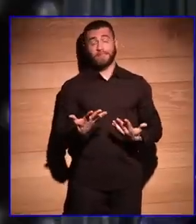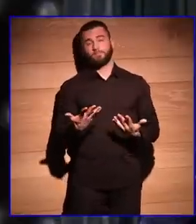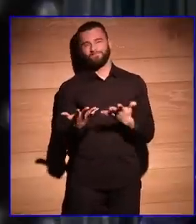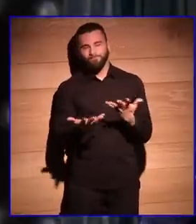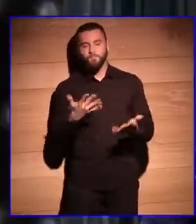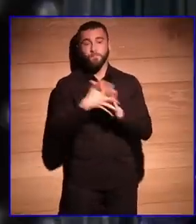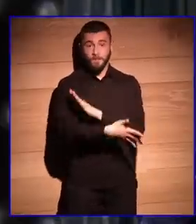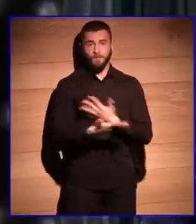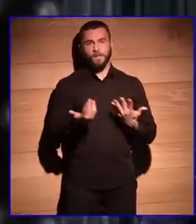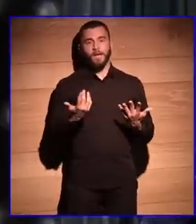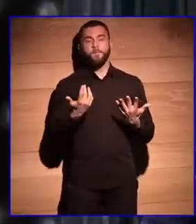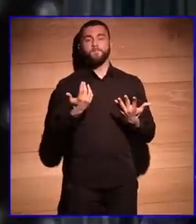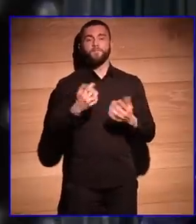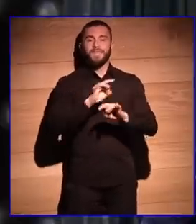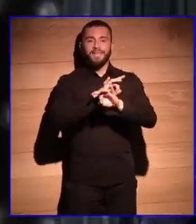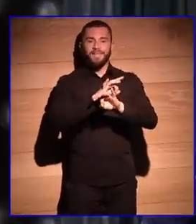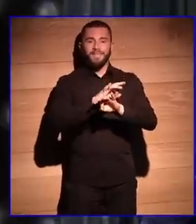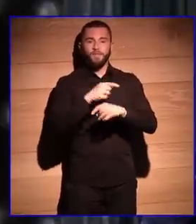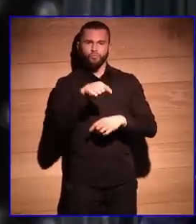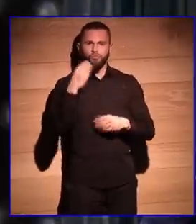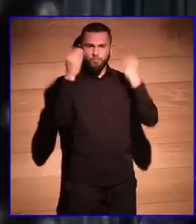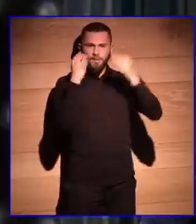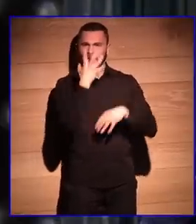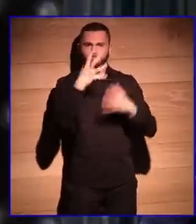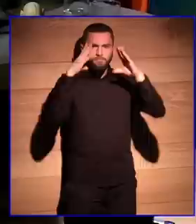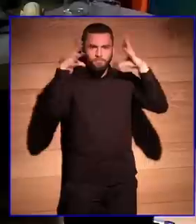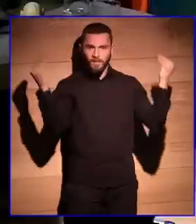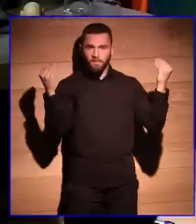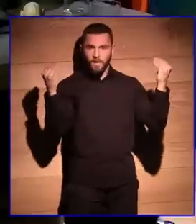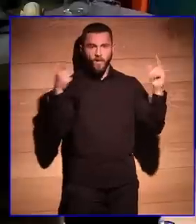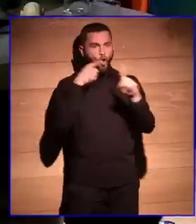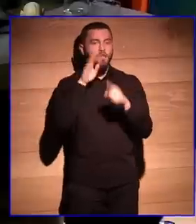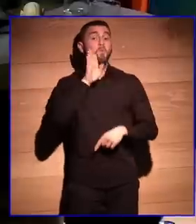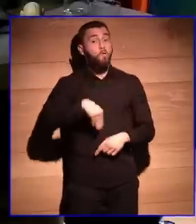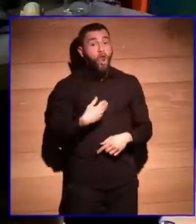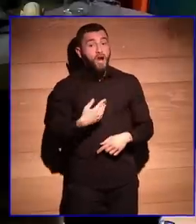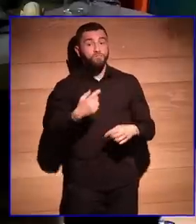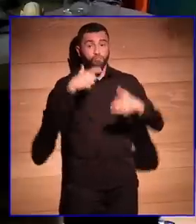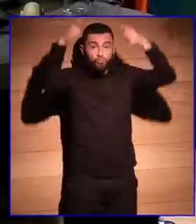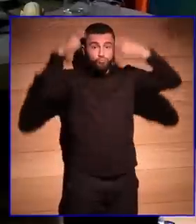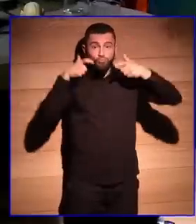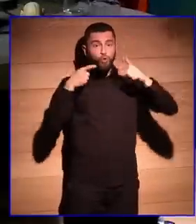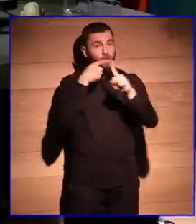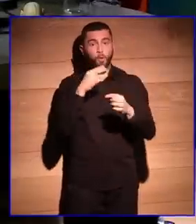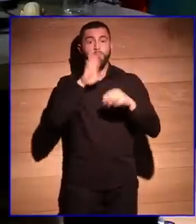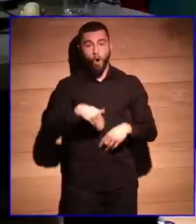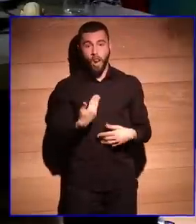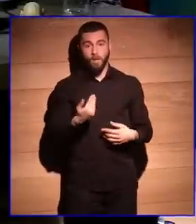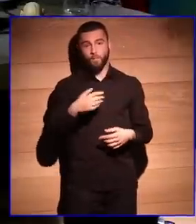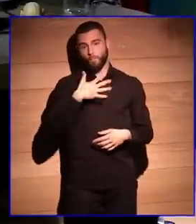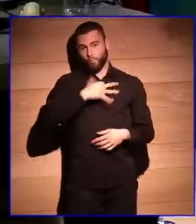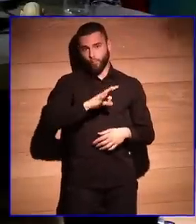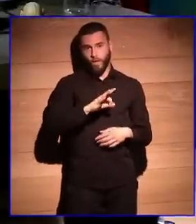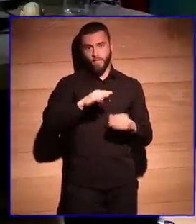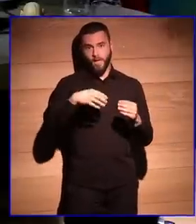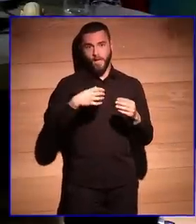forma dejando muy claro que... ¿Tú crees que Darth Vader se la pone por molar, que no necesitaba...? Bueno, podía tenerla de plexiglás y